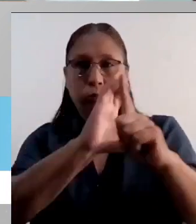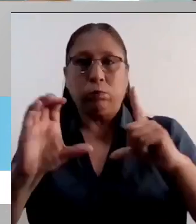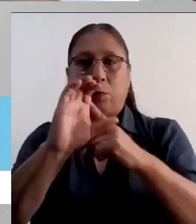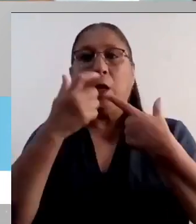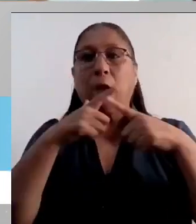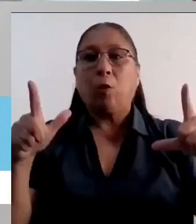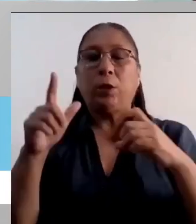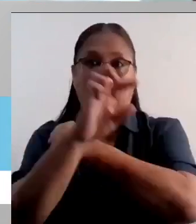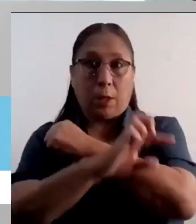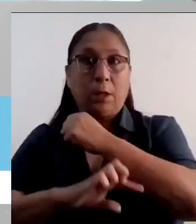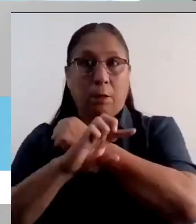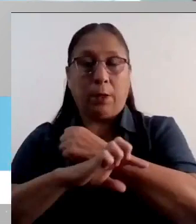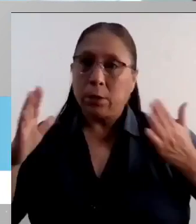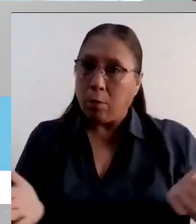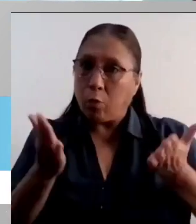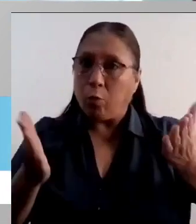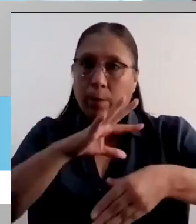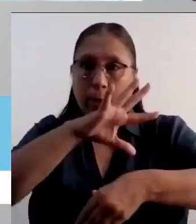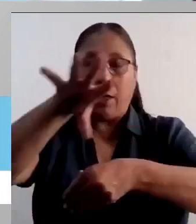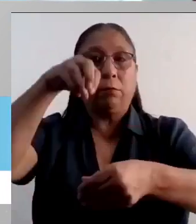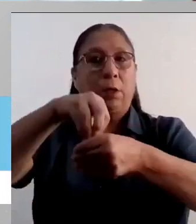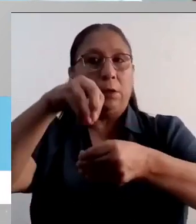y promueve la integración nacional.